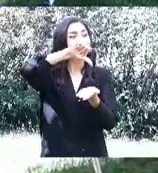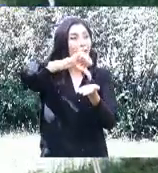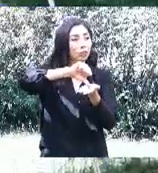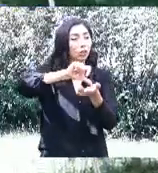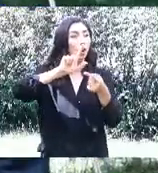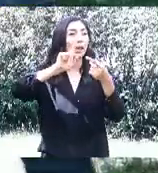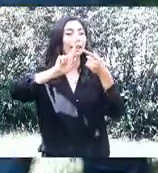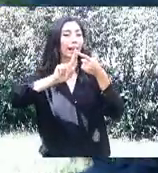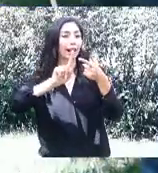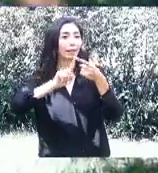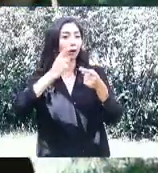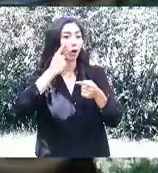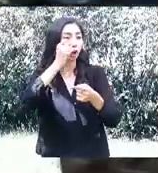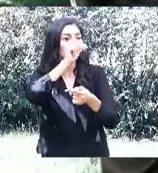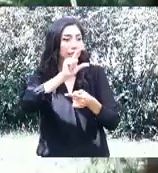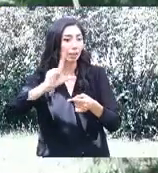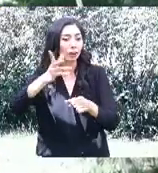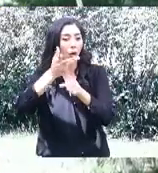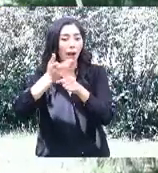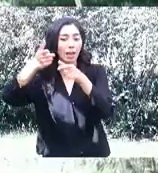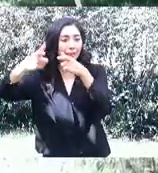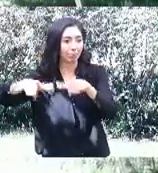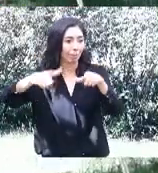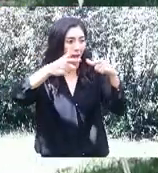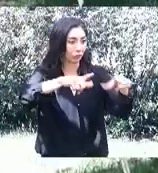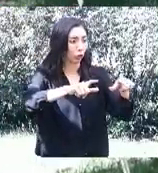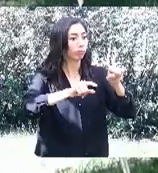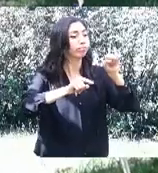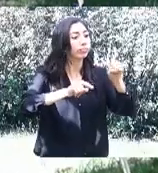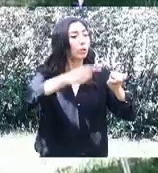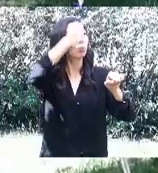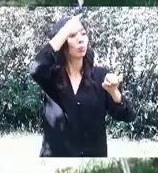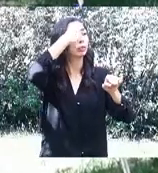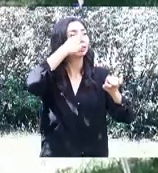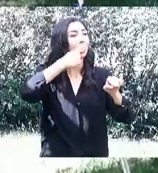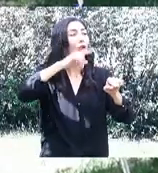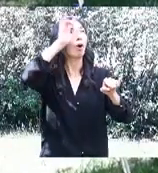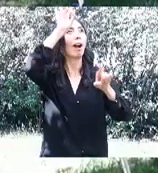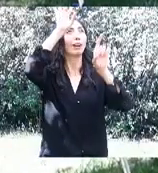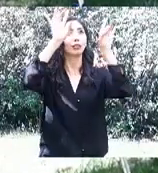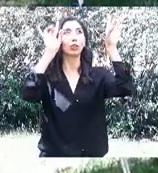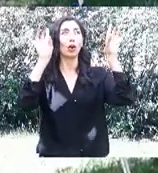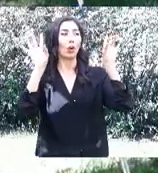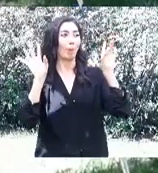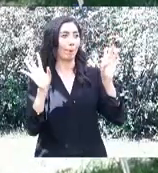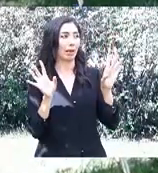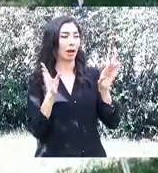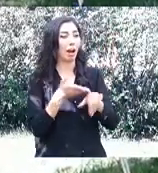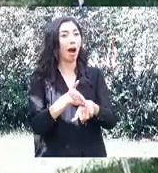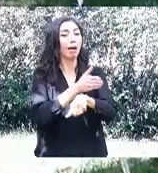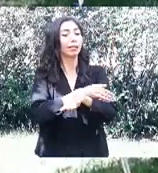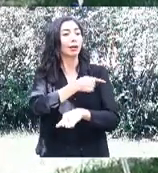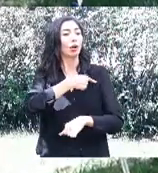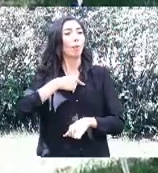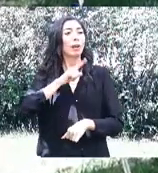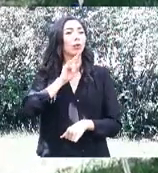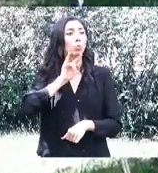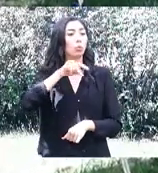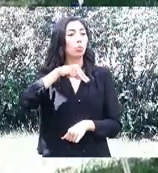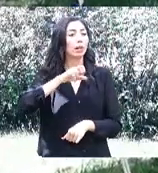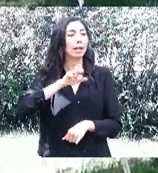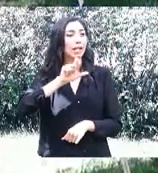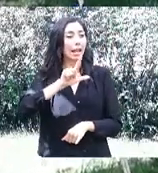los conocimientos está el renovado museo de la astronomía antes conocido como túnel universo y desde el